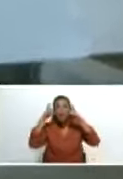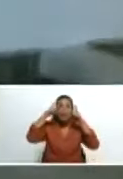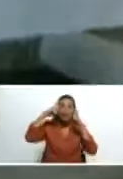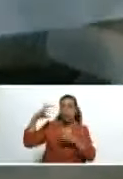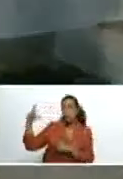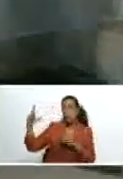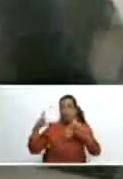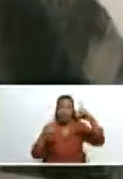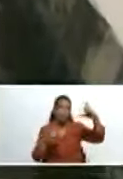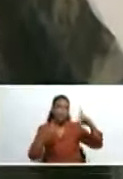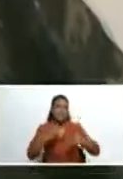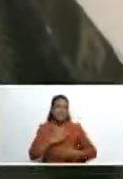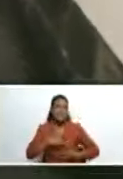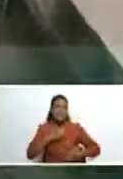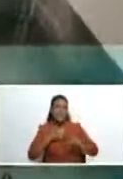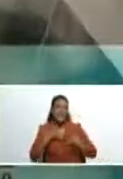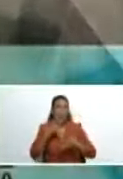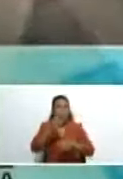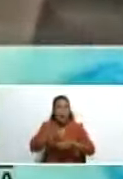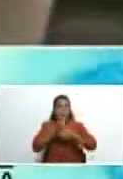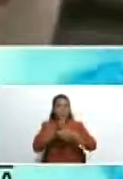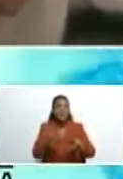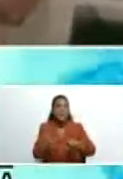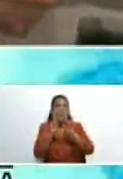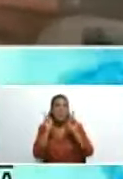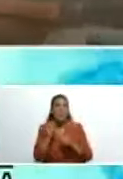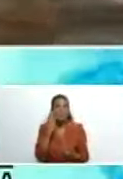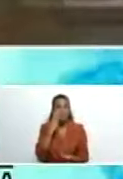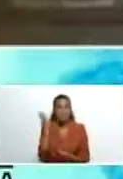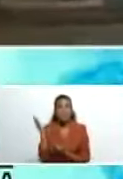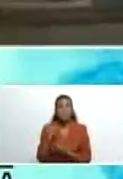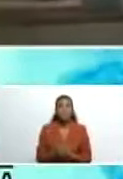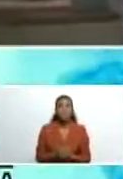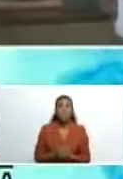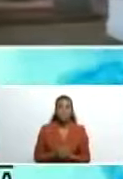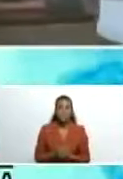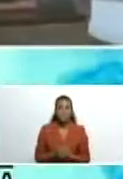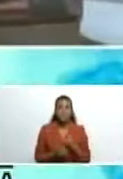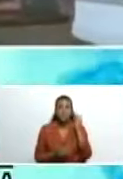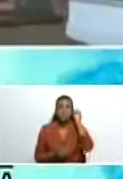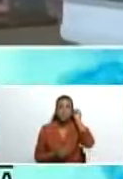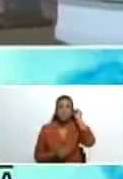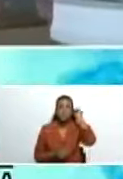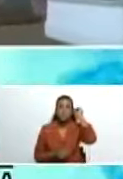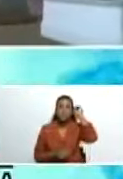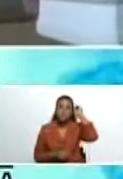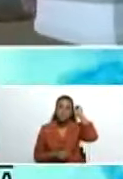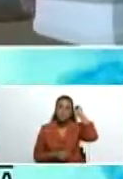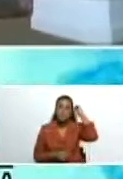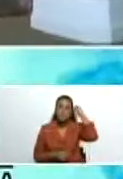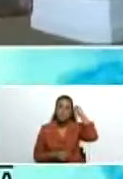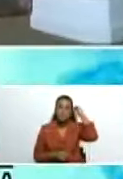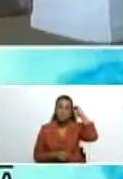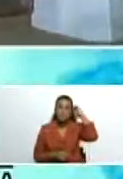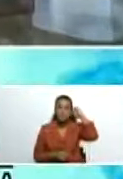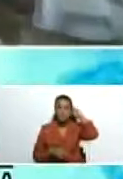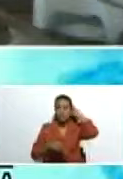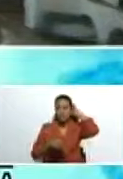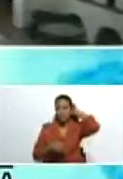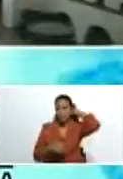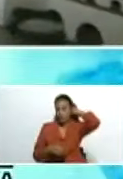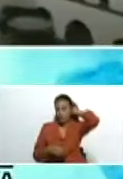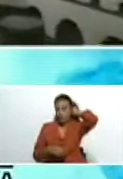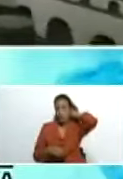fotografías, sintiéndose a caballo como nuestro libertador. Correcto. Bolívar Libertador,